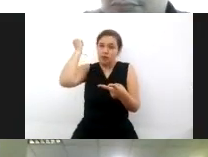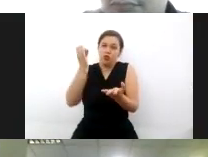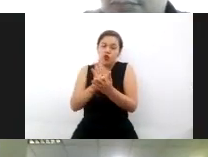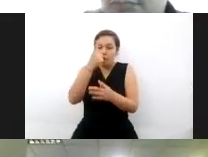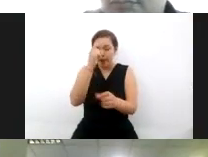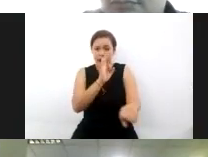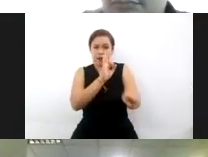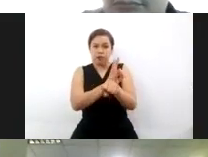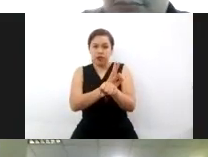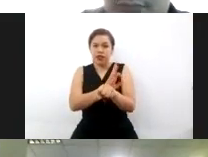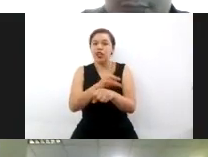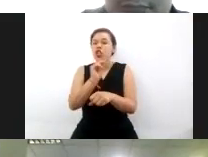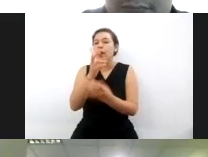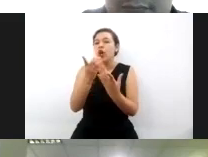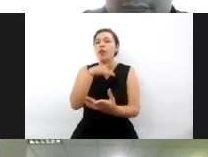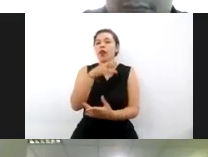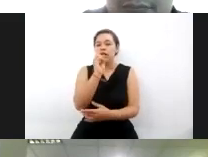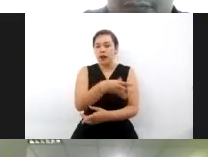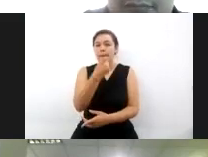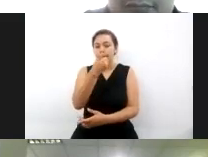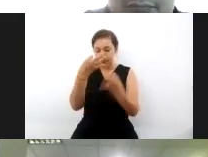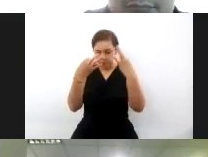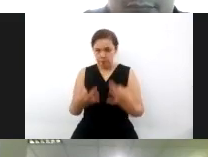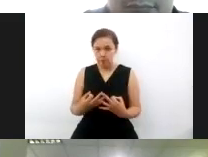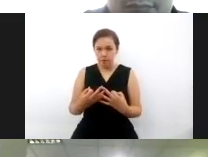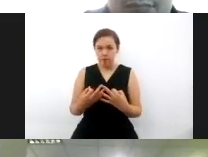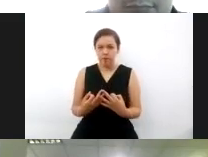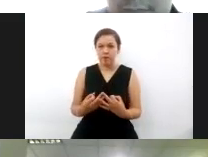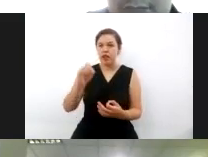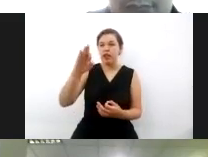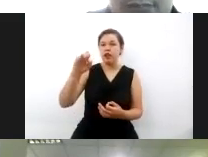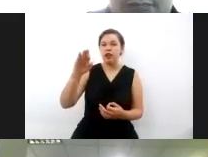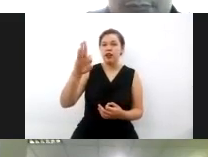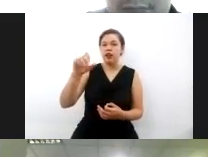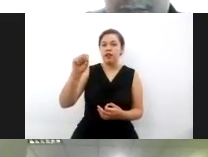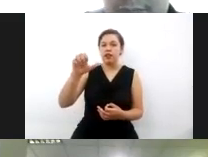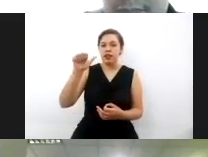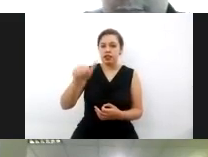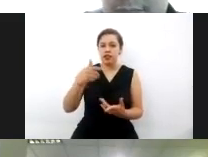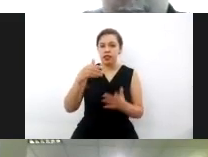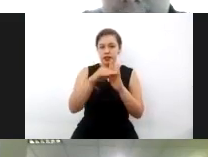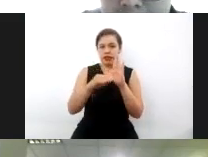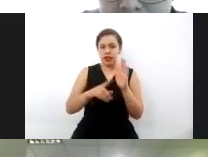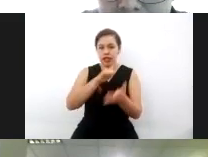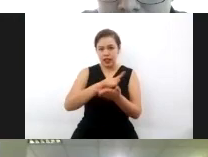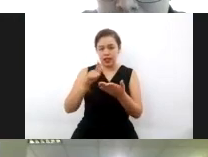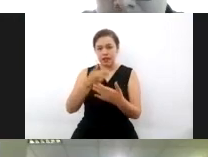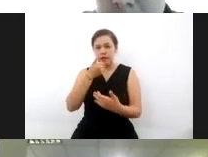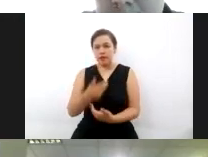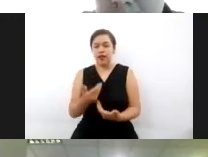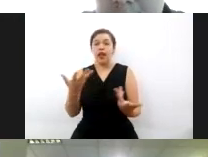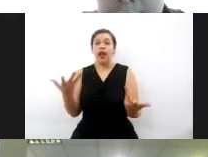correcta. La fase A, pues son medidas sanitarias específicas de salud, higiene y limpieza que va a